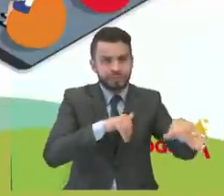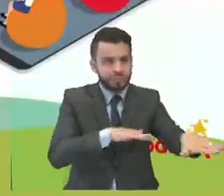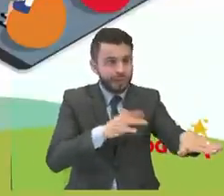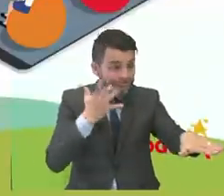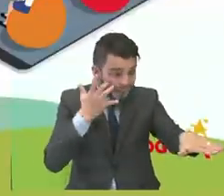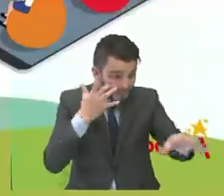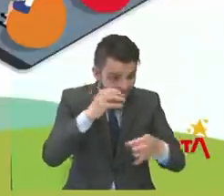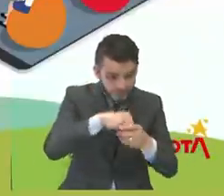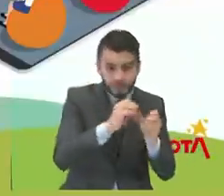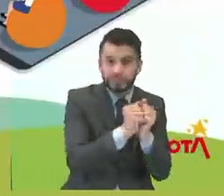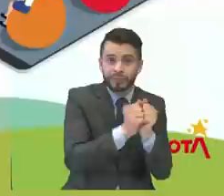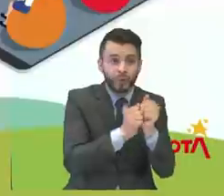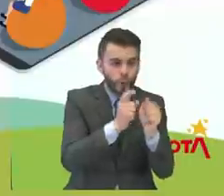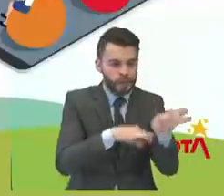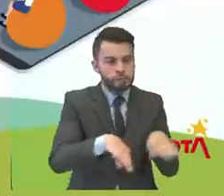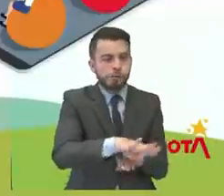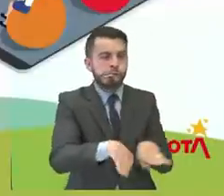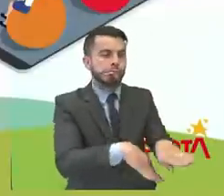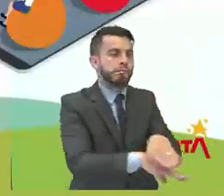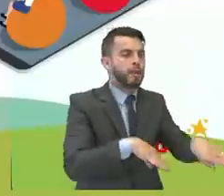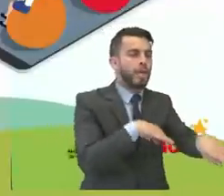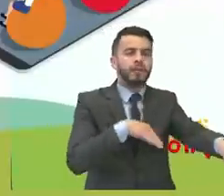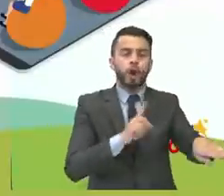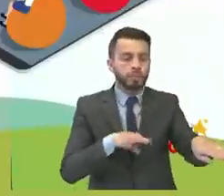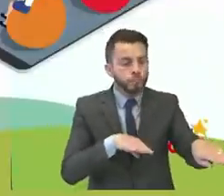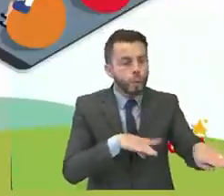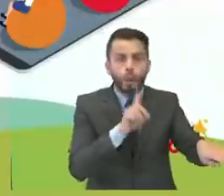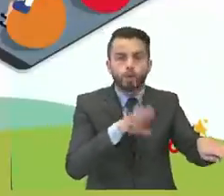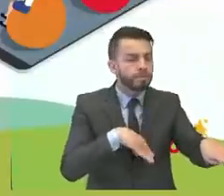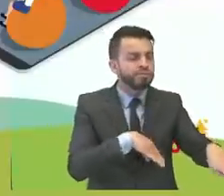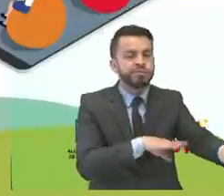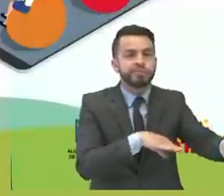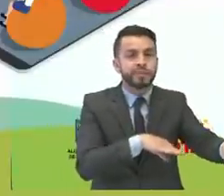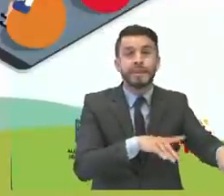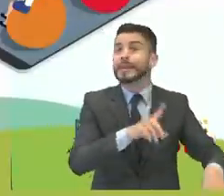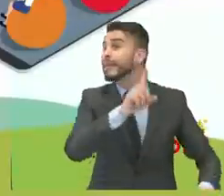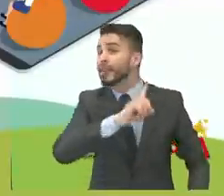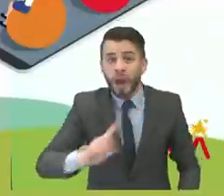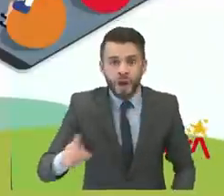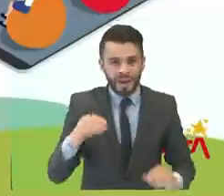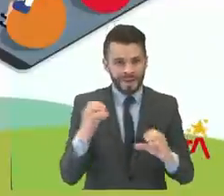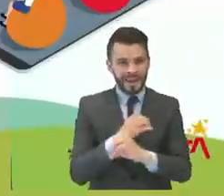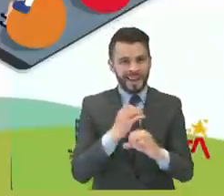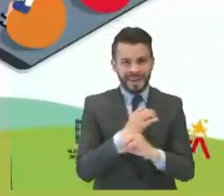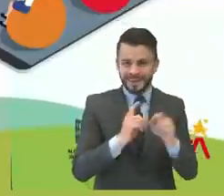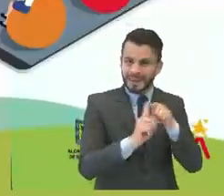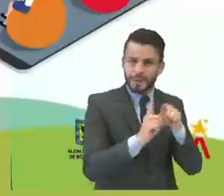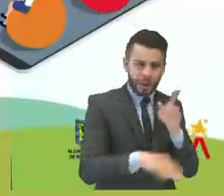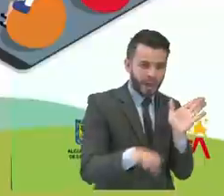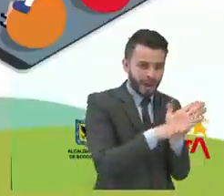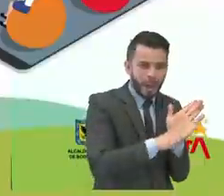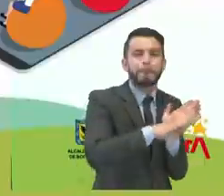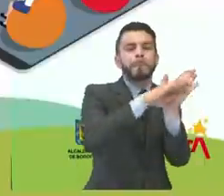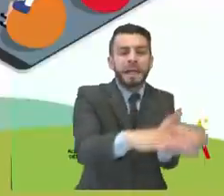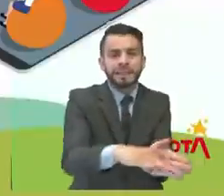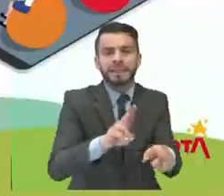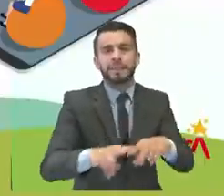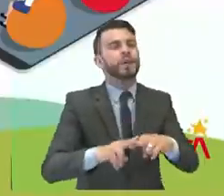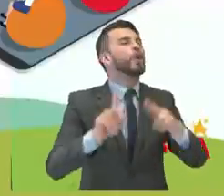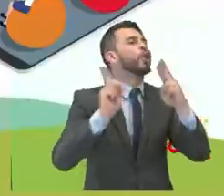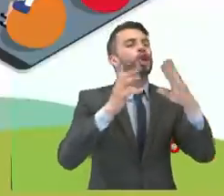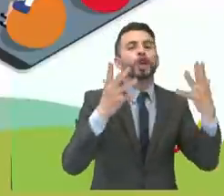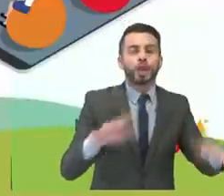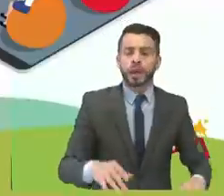limpio y que en ningún caso haremos una troncal como la de la Caracas sobre la séptima. No ese modo de